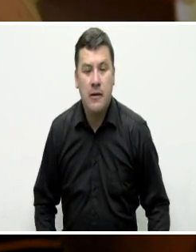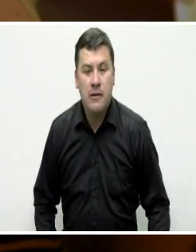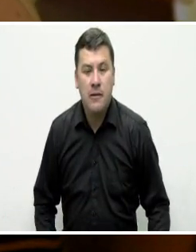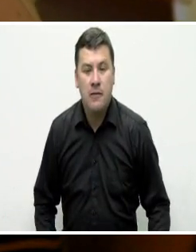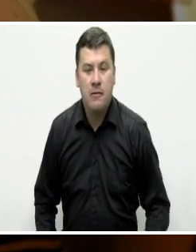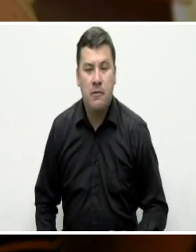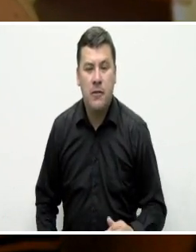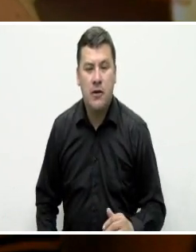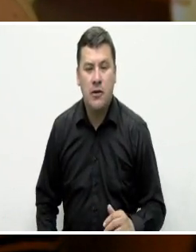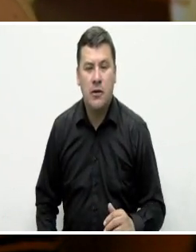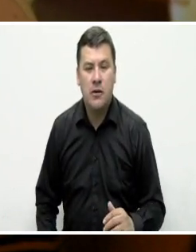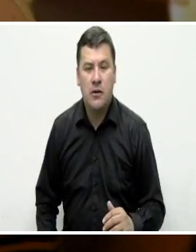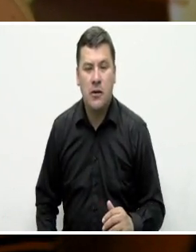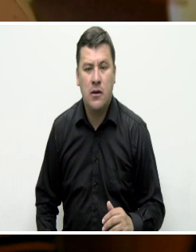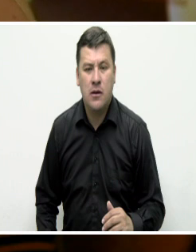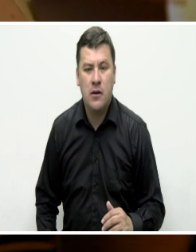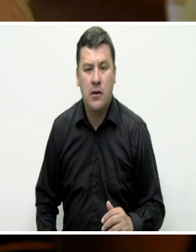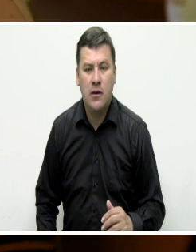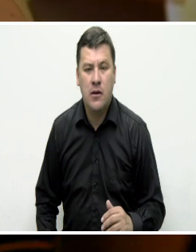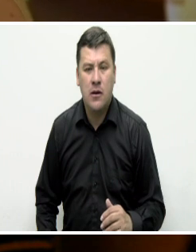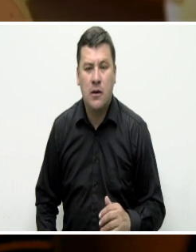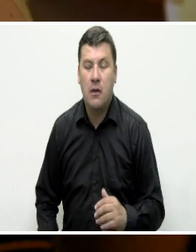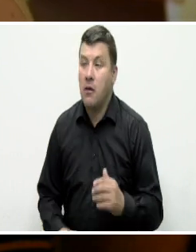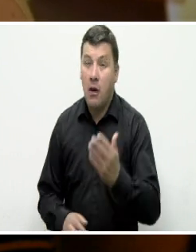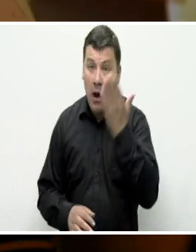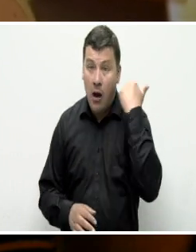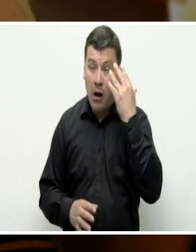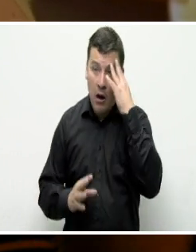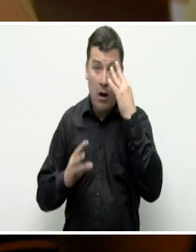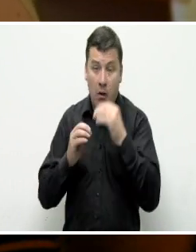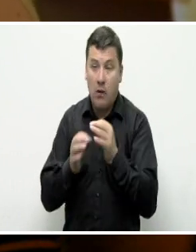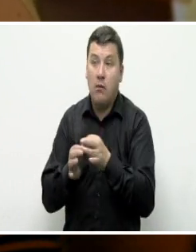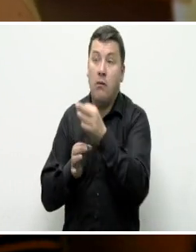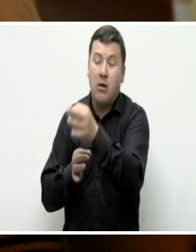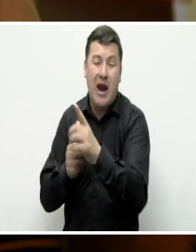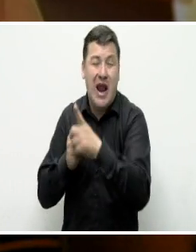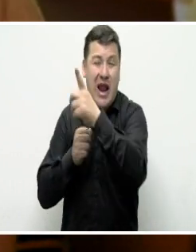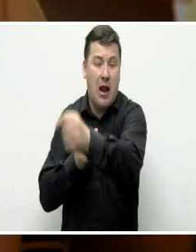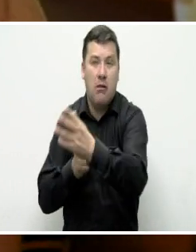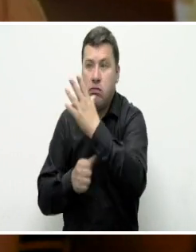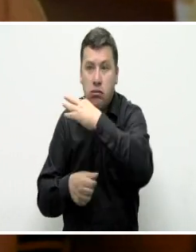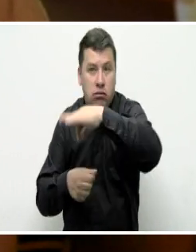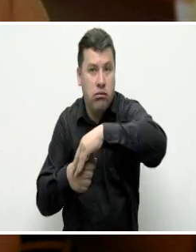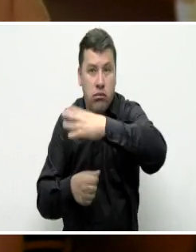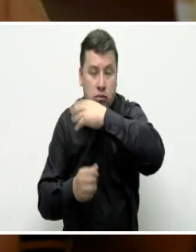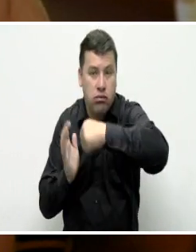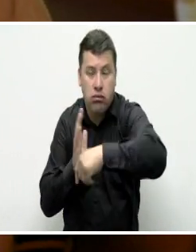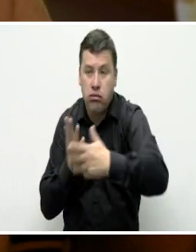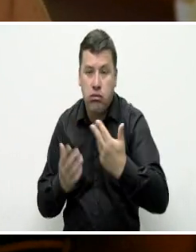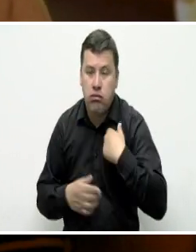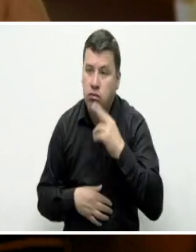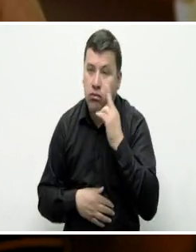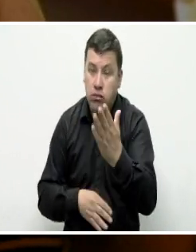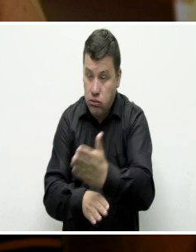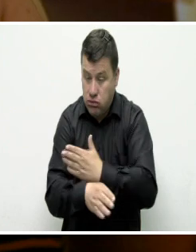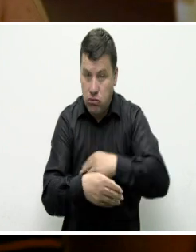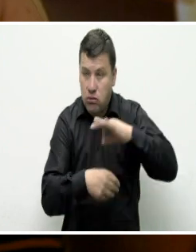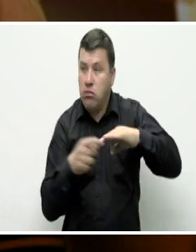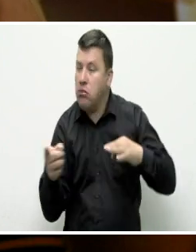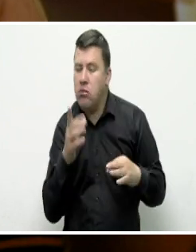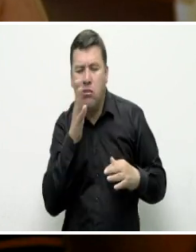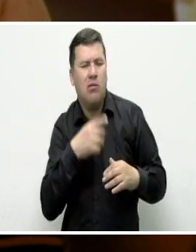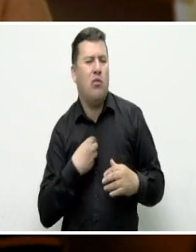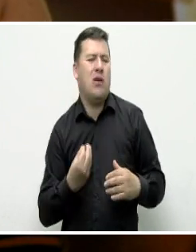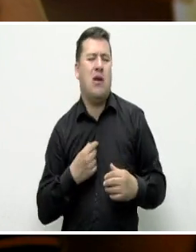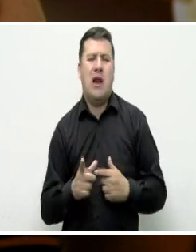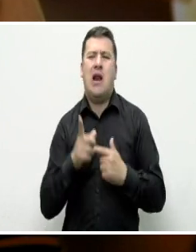juventudes, también se llegaron a las zonas donde no llega cobertura internet como campesinos y eso, porque yo estuve mirando lo de la extensión y